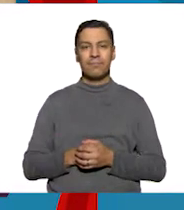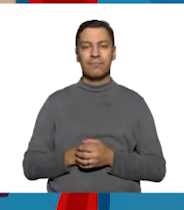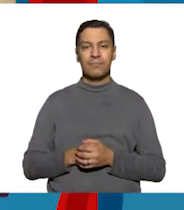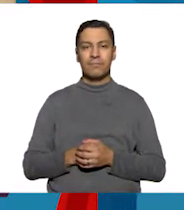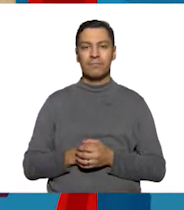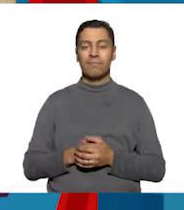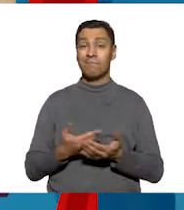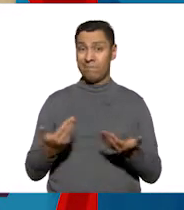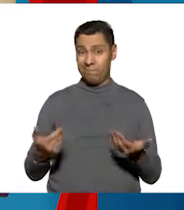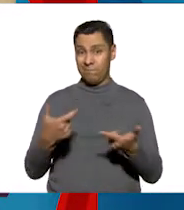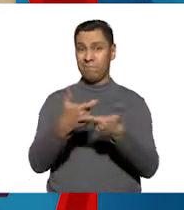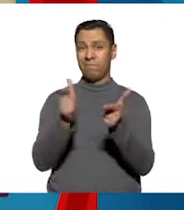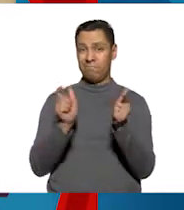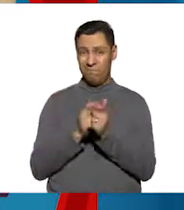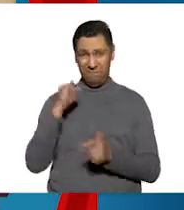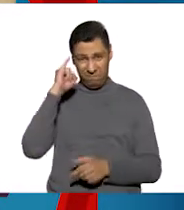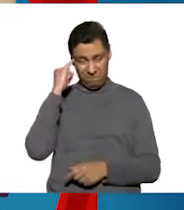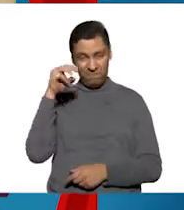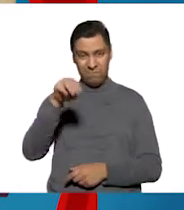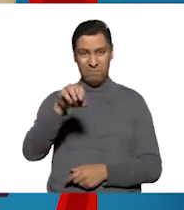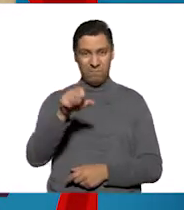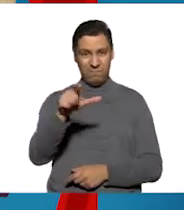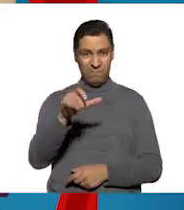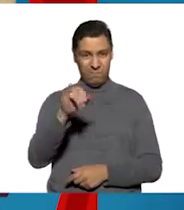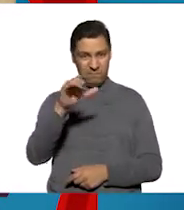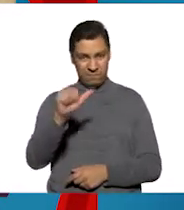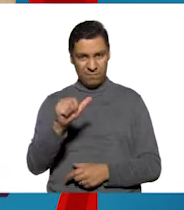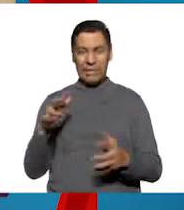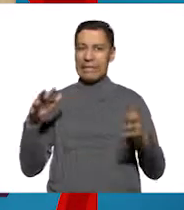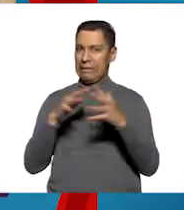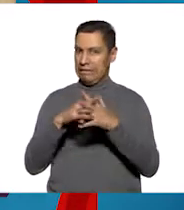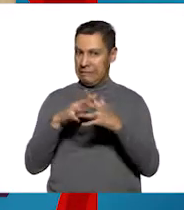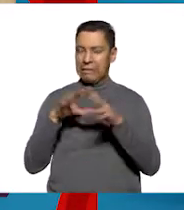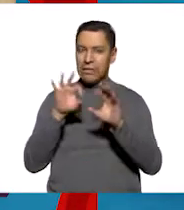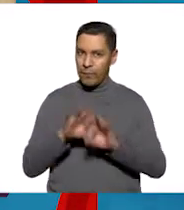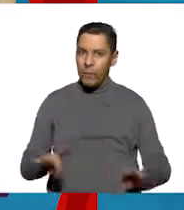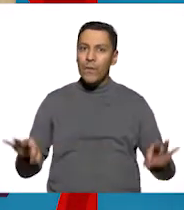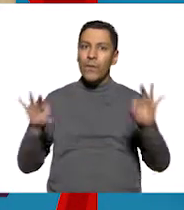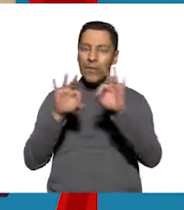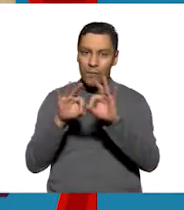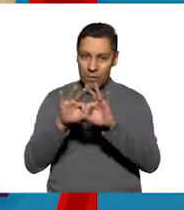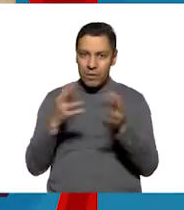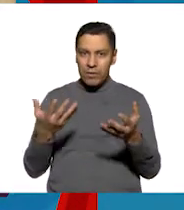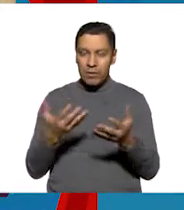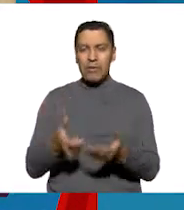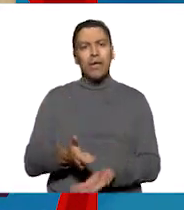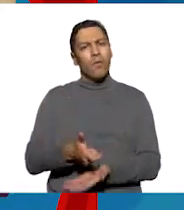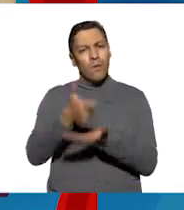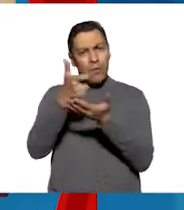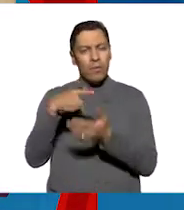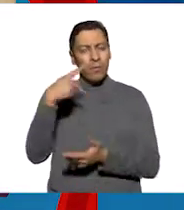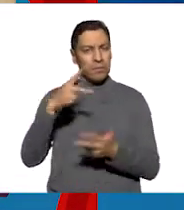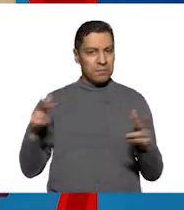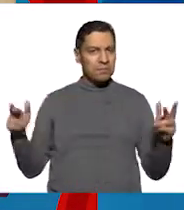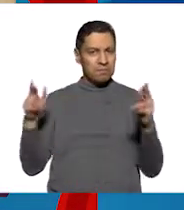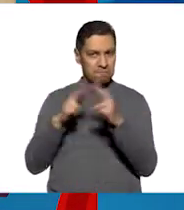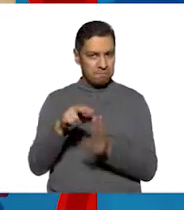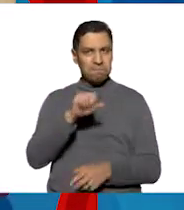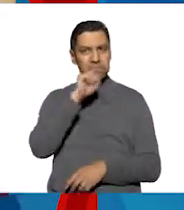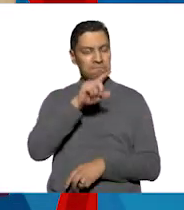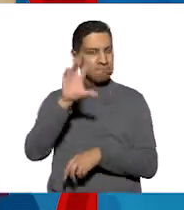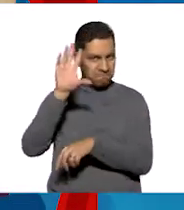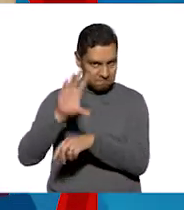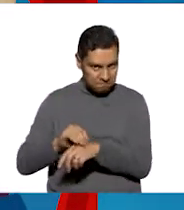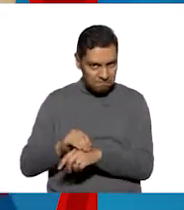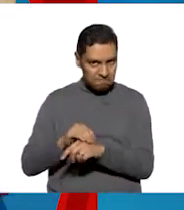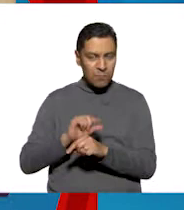Para los mexicas, la guerra tuvo un papel fundamental, tanto para su economía como para su religión. Al paso del tiempo,